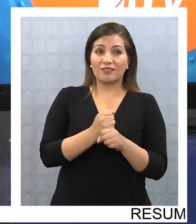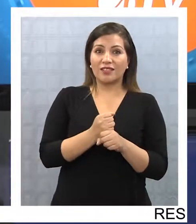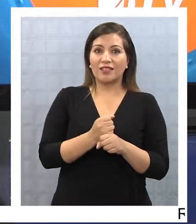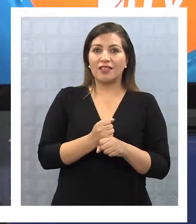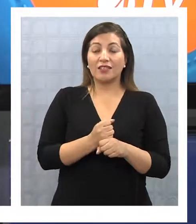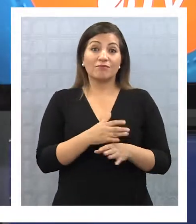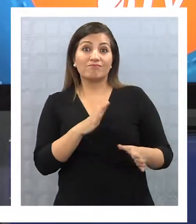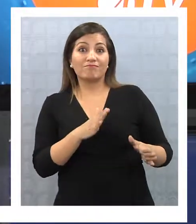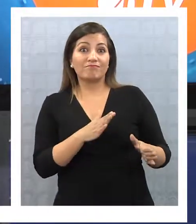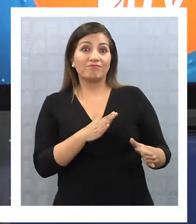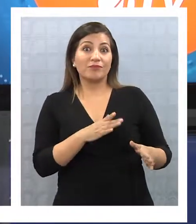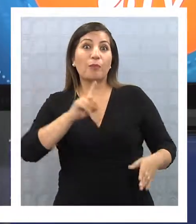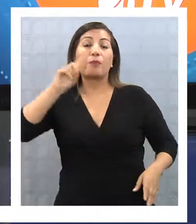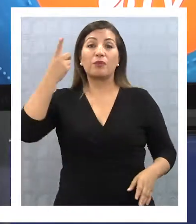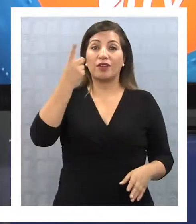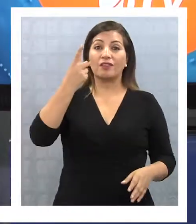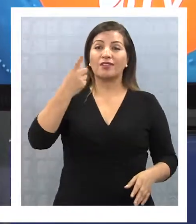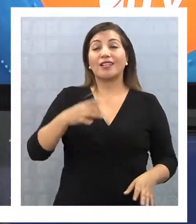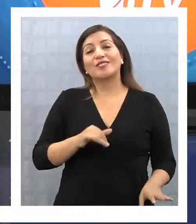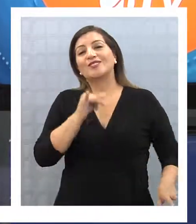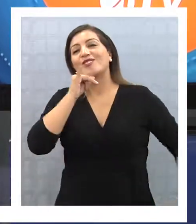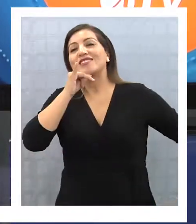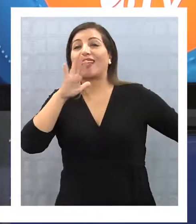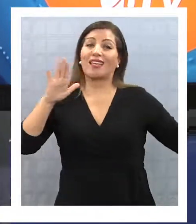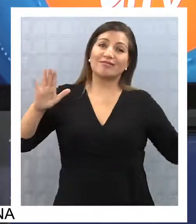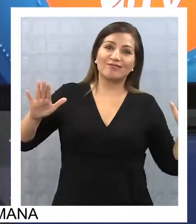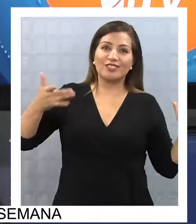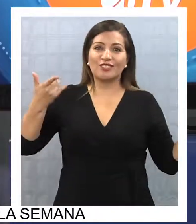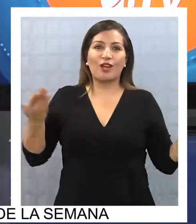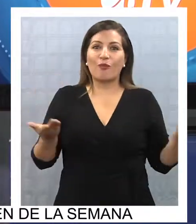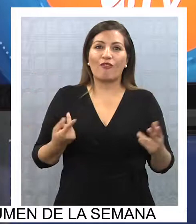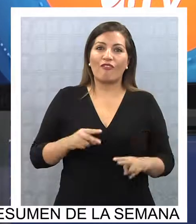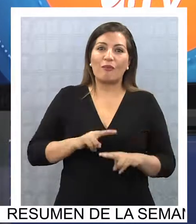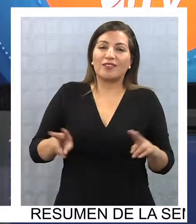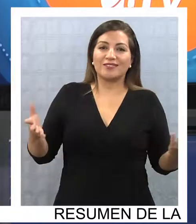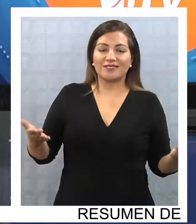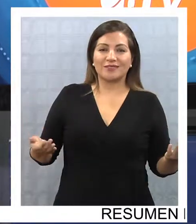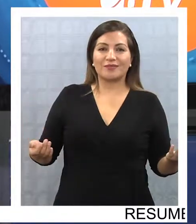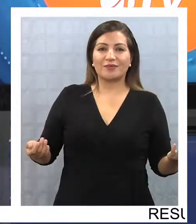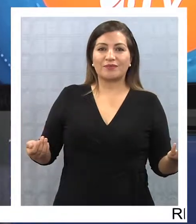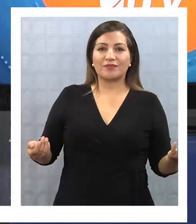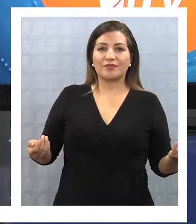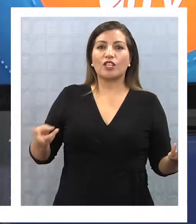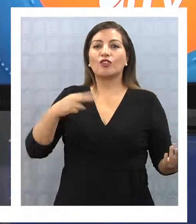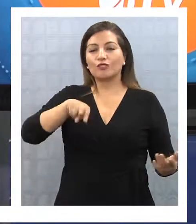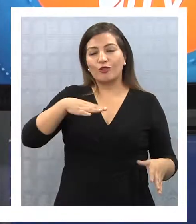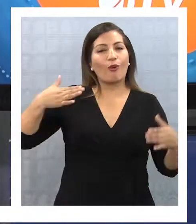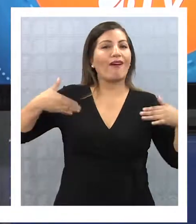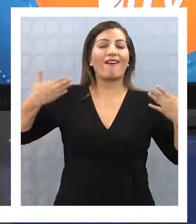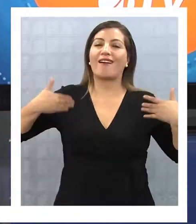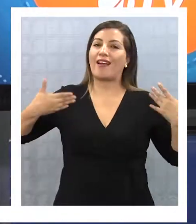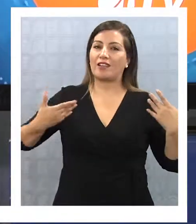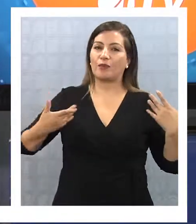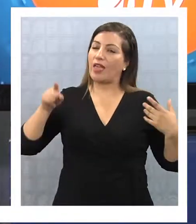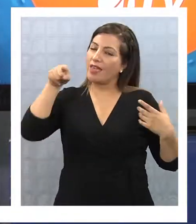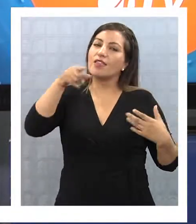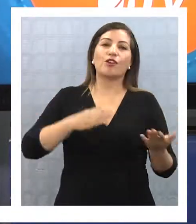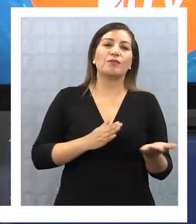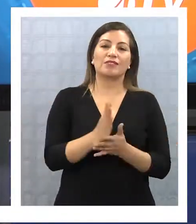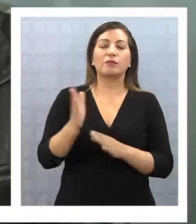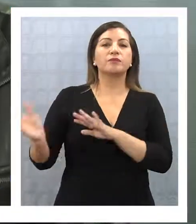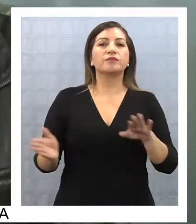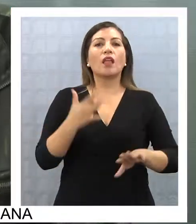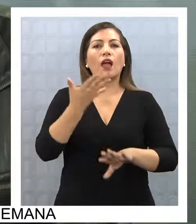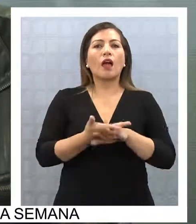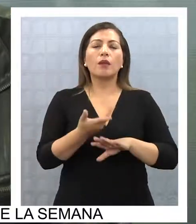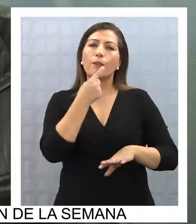una región piloto? Hay que plantearse metas altas en la vida, así que ojalá lo sea. Por lo menos están las ganas. Están las ganas y por las ganas se parte. Sí. Hay